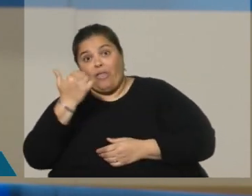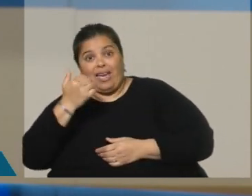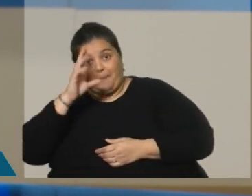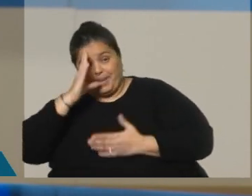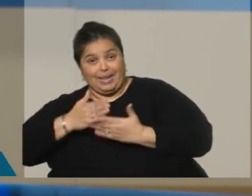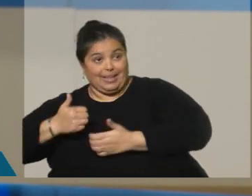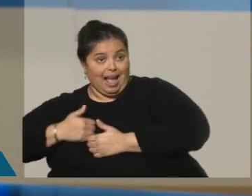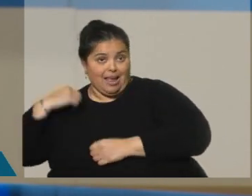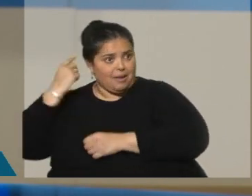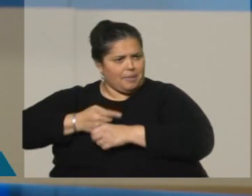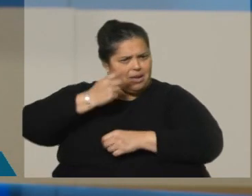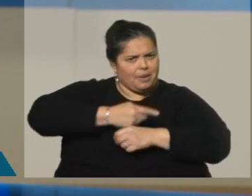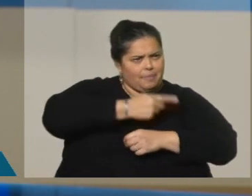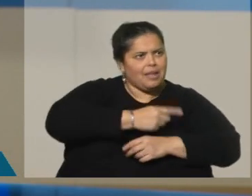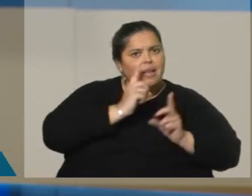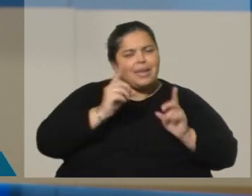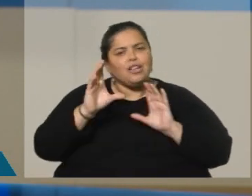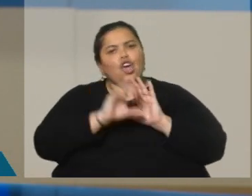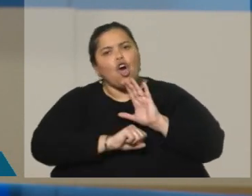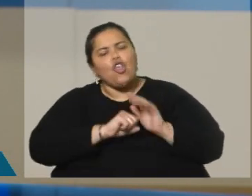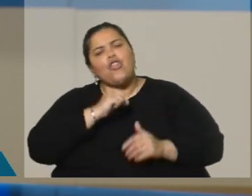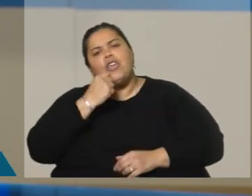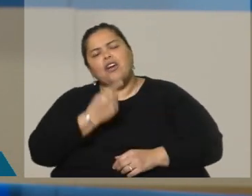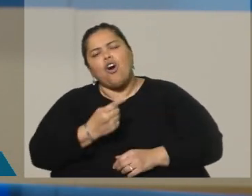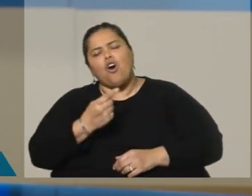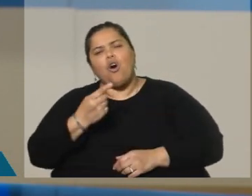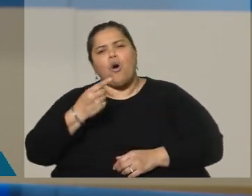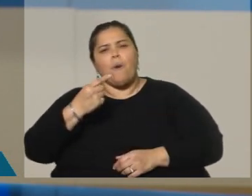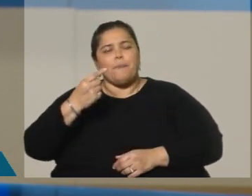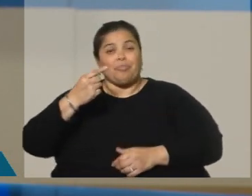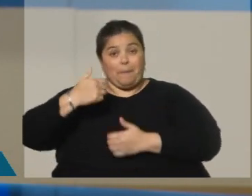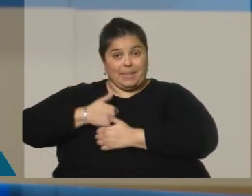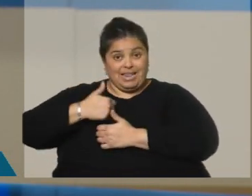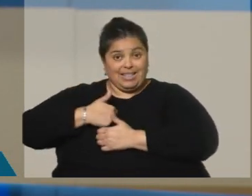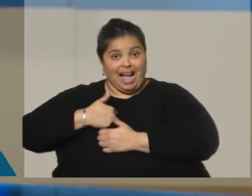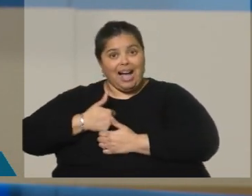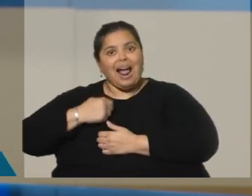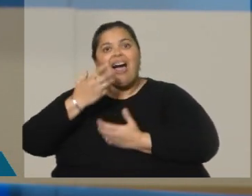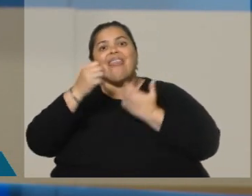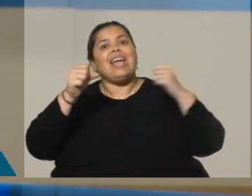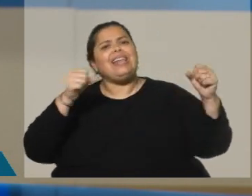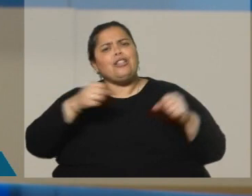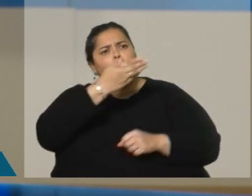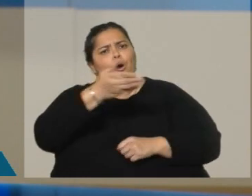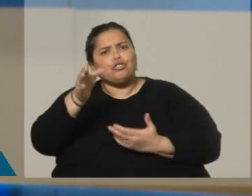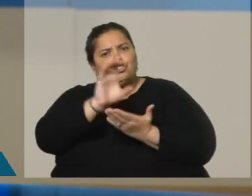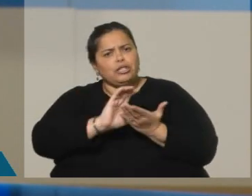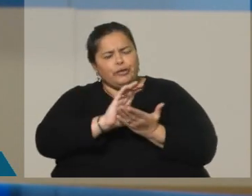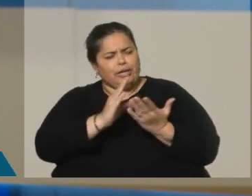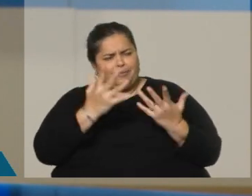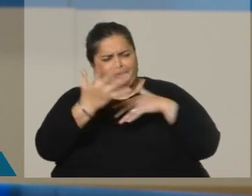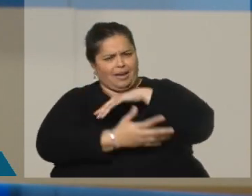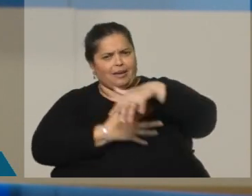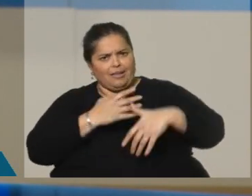aplicaron el código penal militar a a delitos cometidos por civiles permitieron que se juzgara se